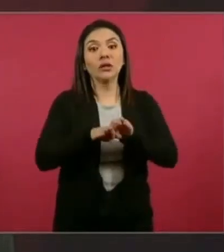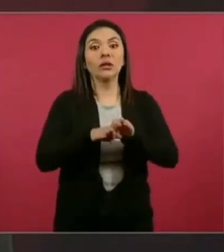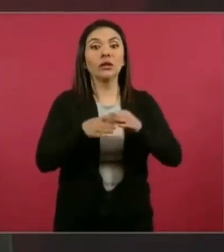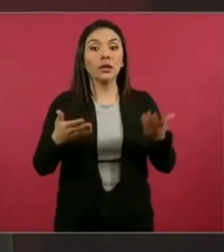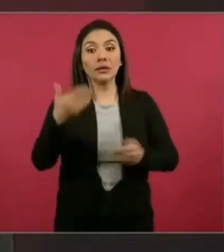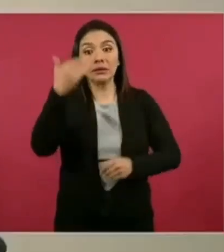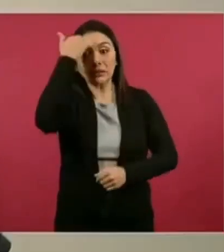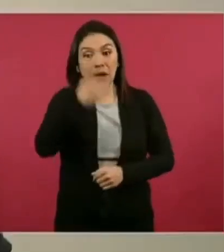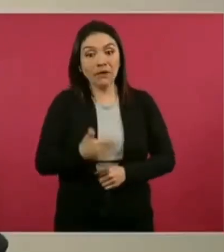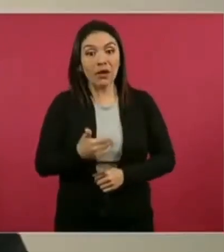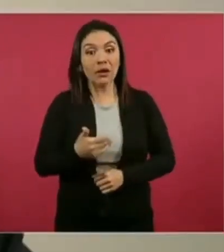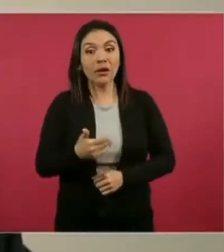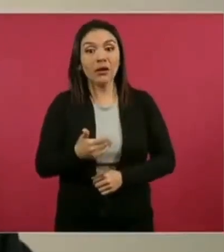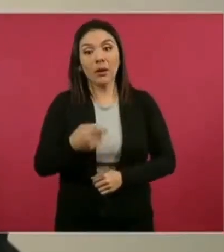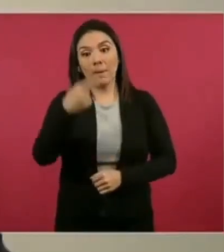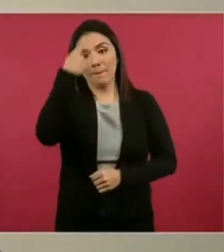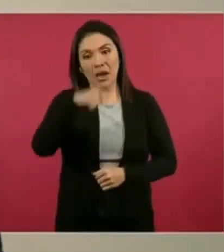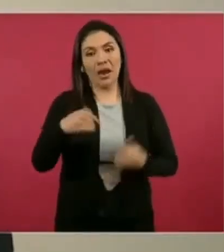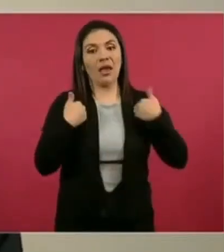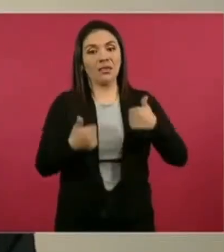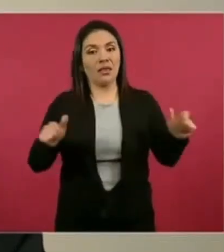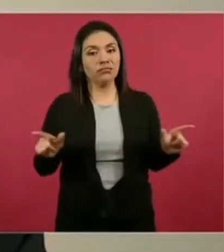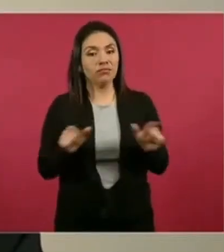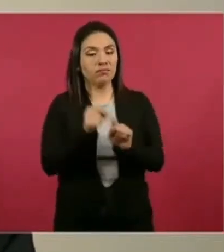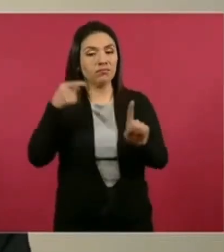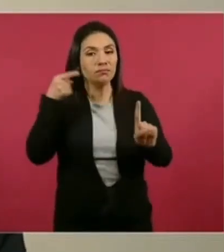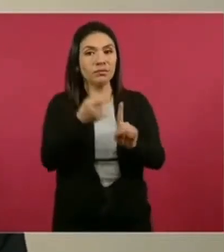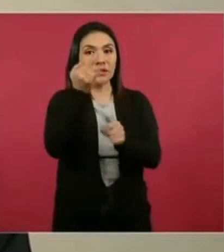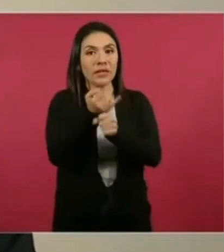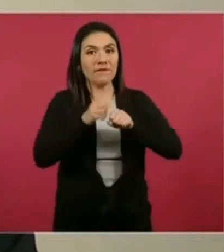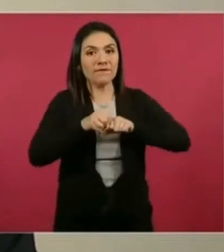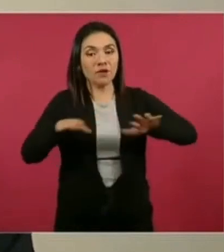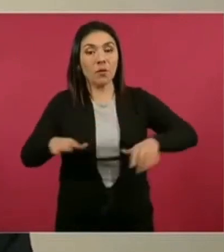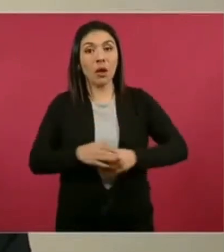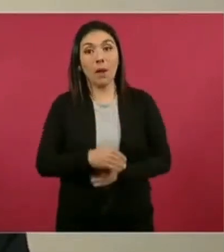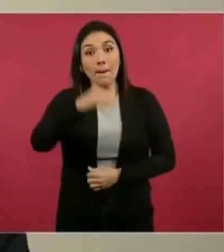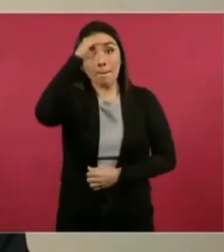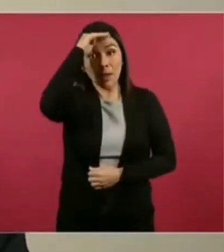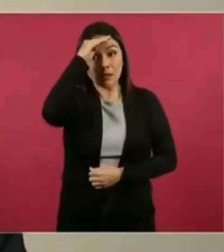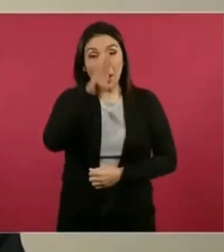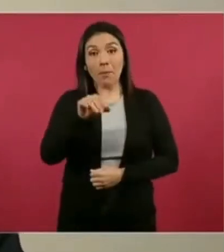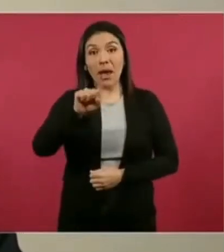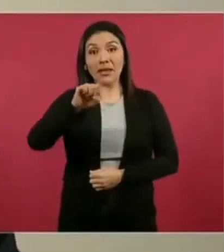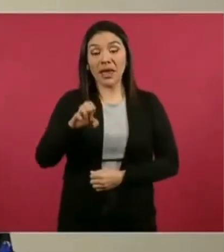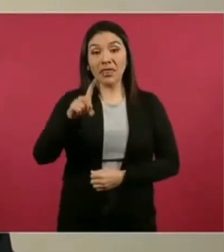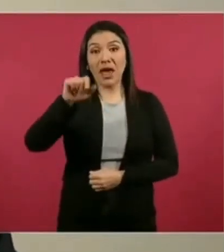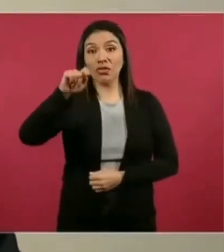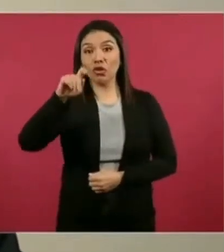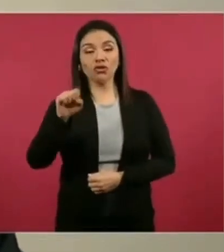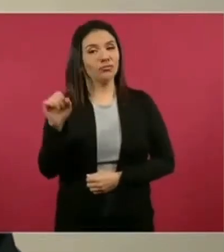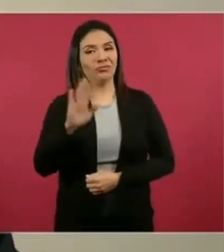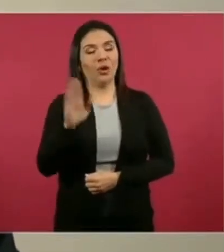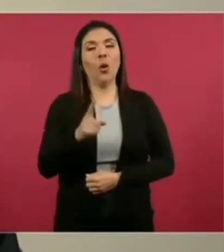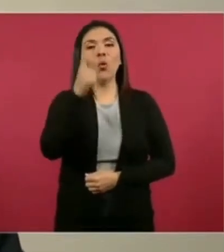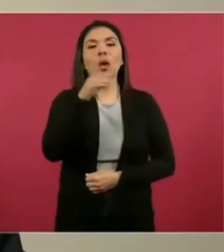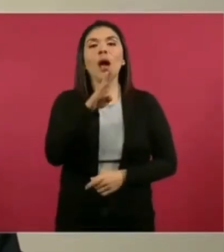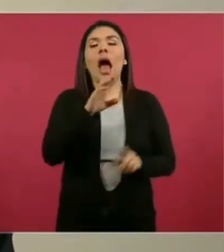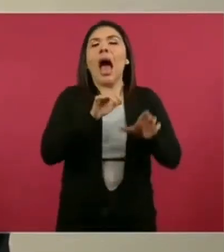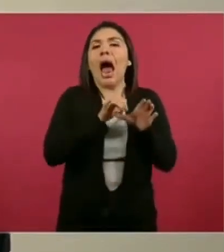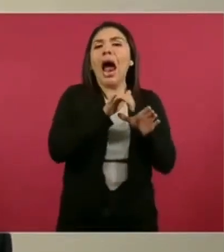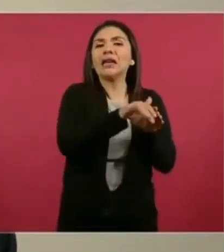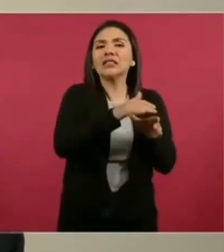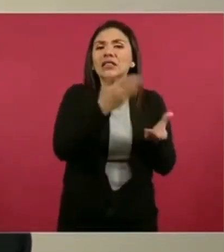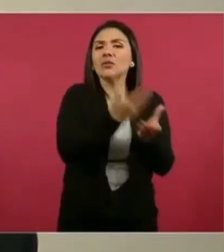digamos, acotar esta información, porque no fue a la base de datos, sino a un archivo que se encontraba